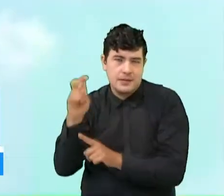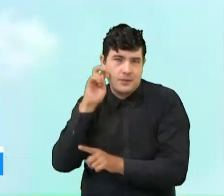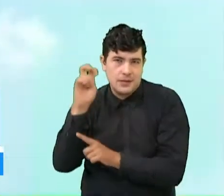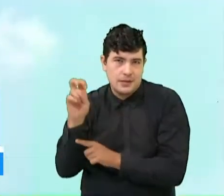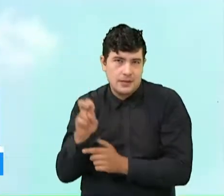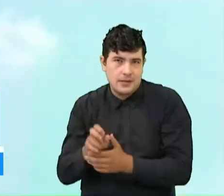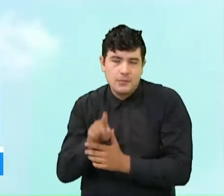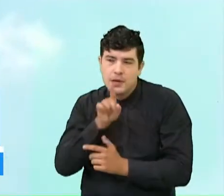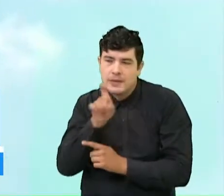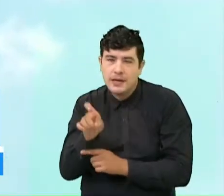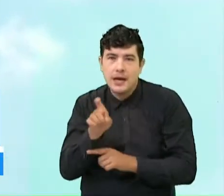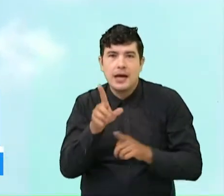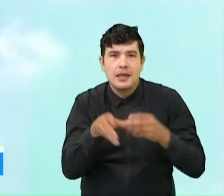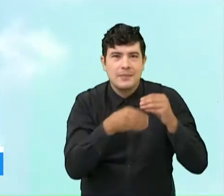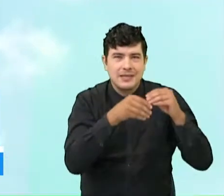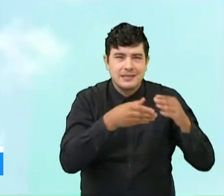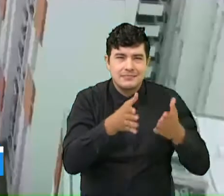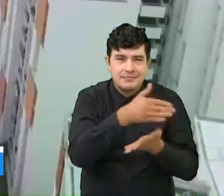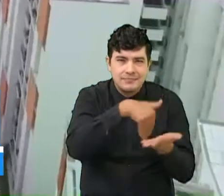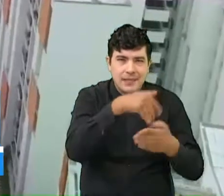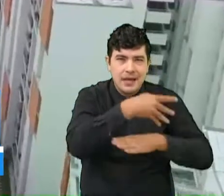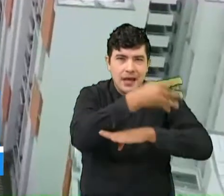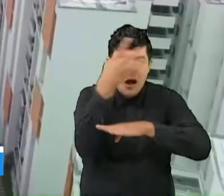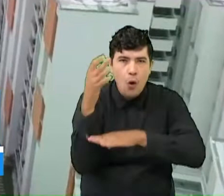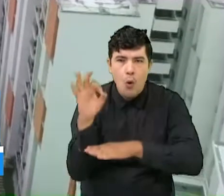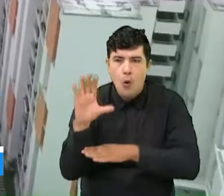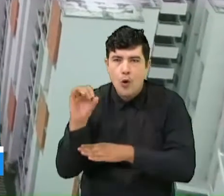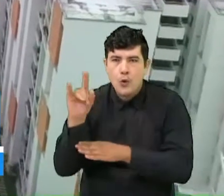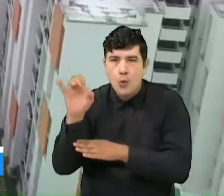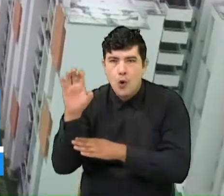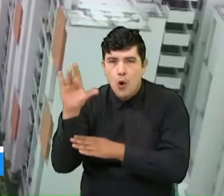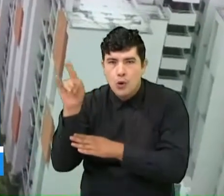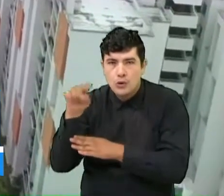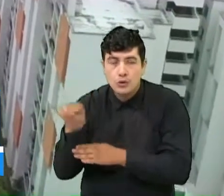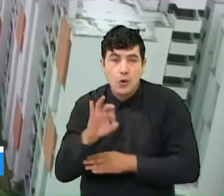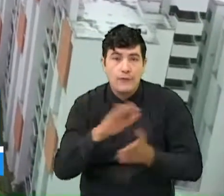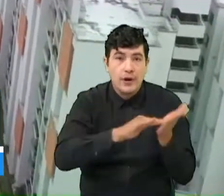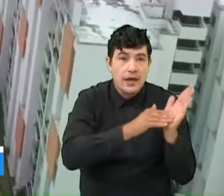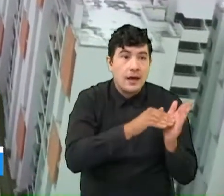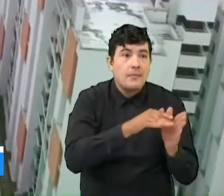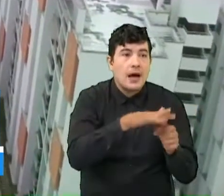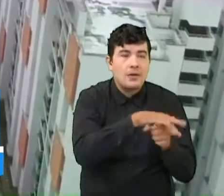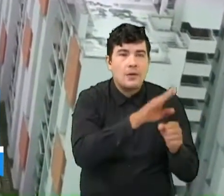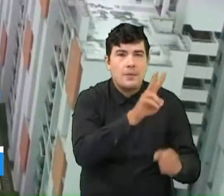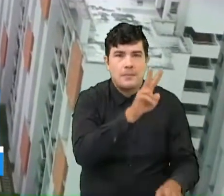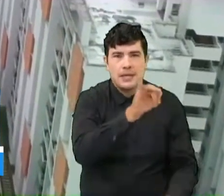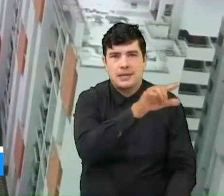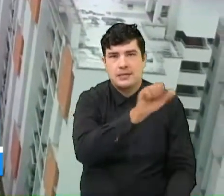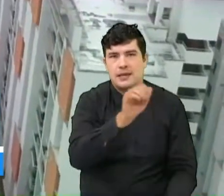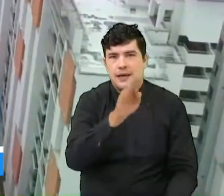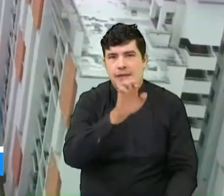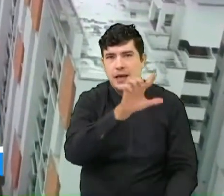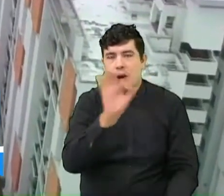del centro comercial Cacique, Conucos y en Florida Blanca los barrios Villabel y Ciudad Valencia.